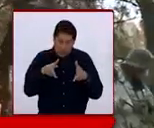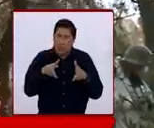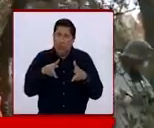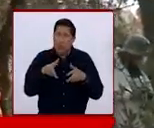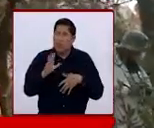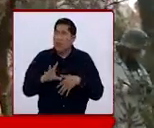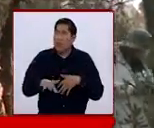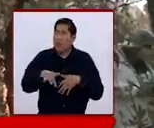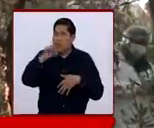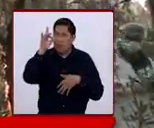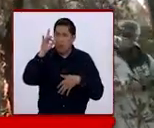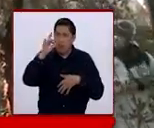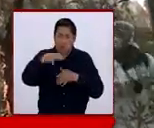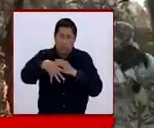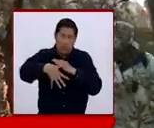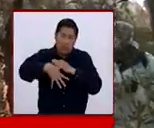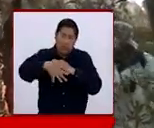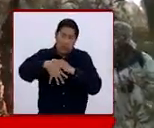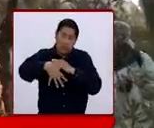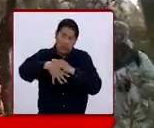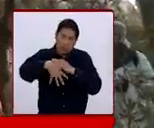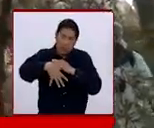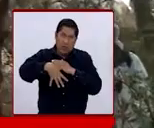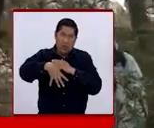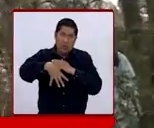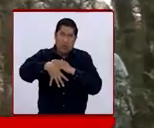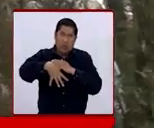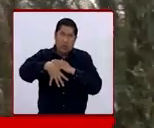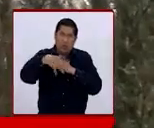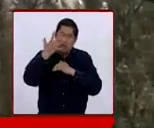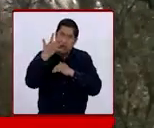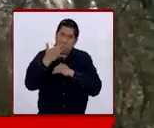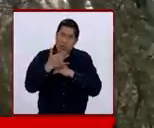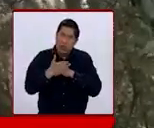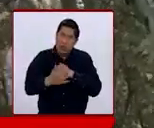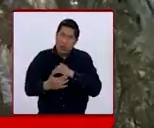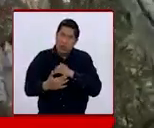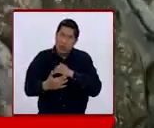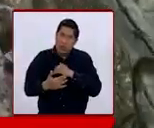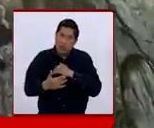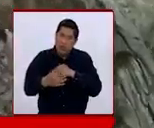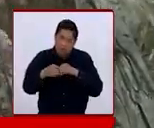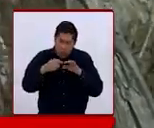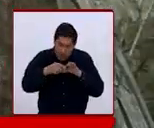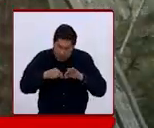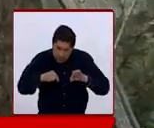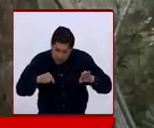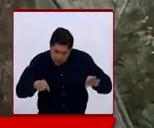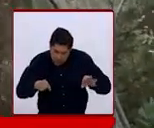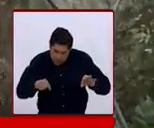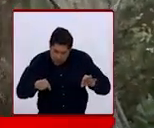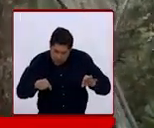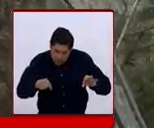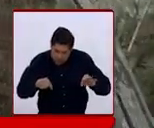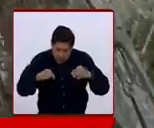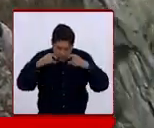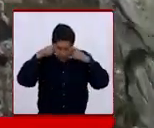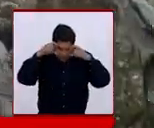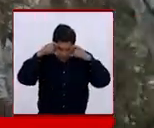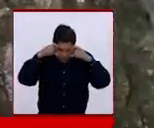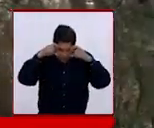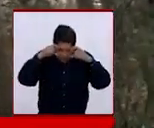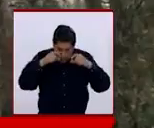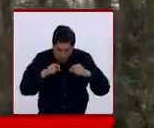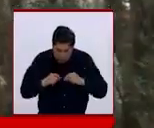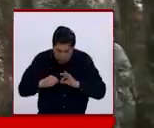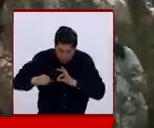Han encontrado hojas, obviamente, con sangre, y están marcando todos los espacios